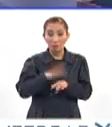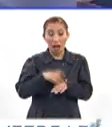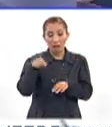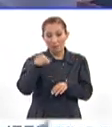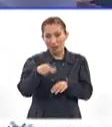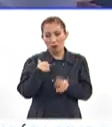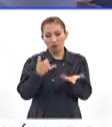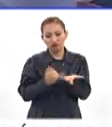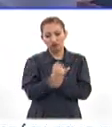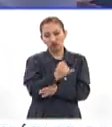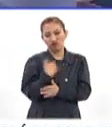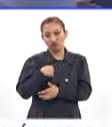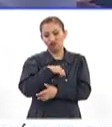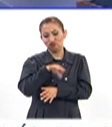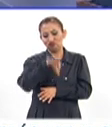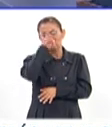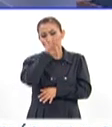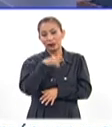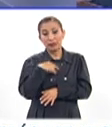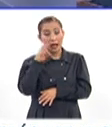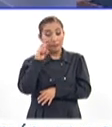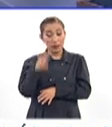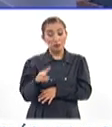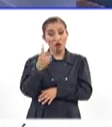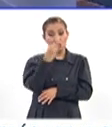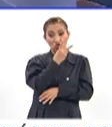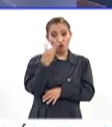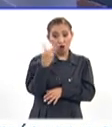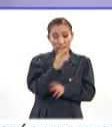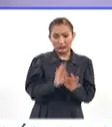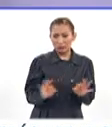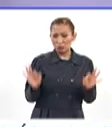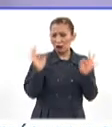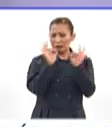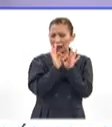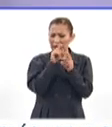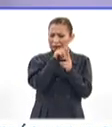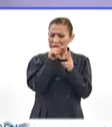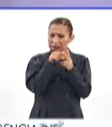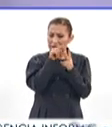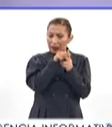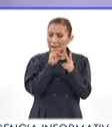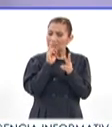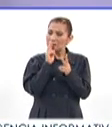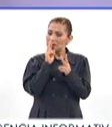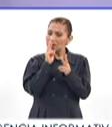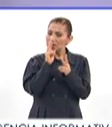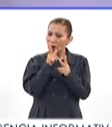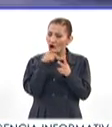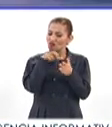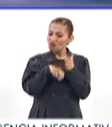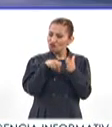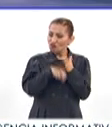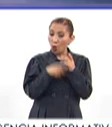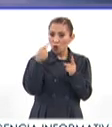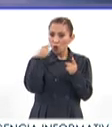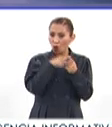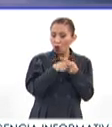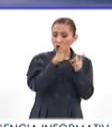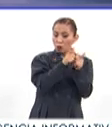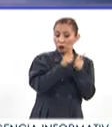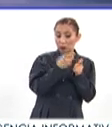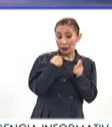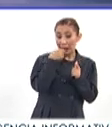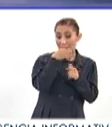tienen que ver con nuestra democracia, con la forma. Ya vimos dos importantes puntos de mejorar, uno que corresponde a los